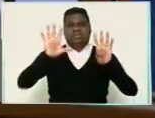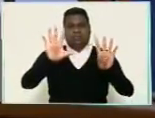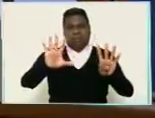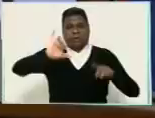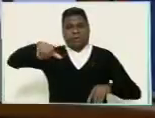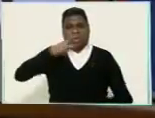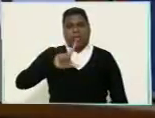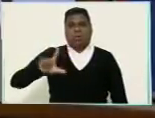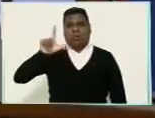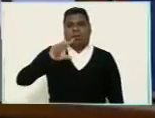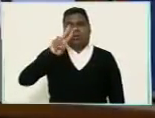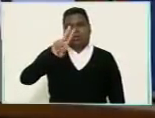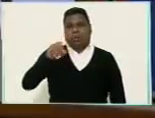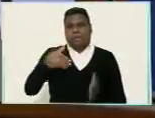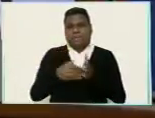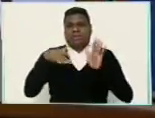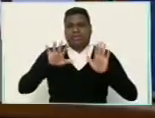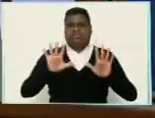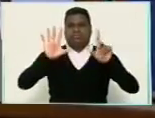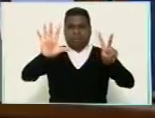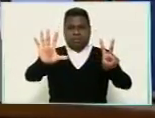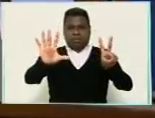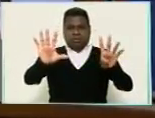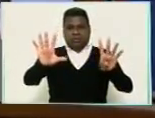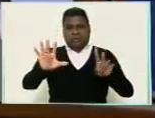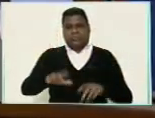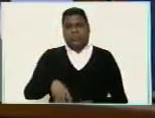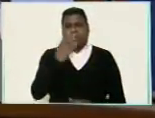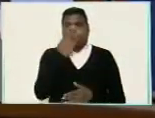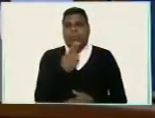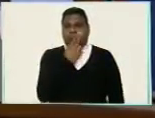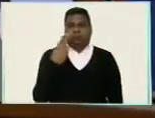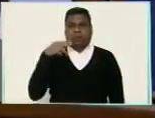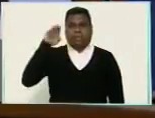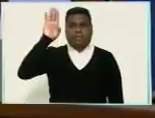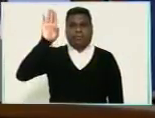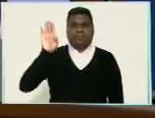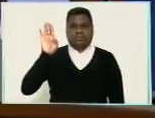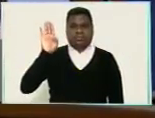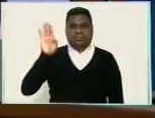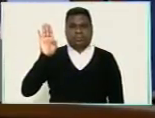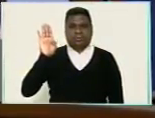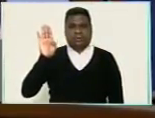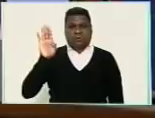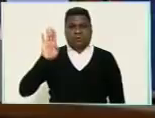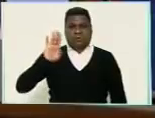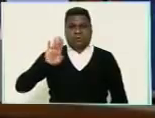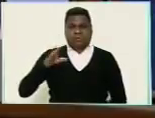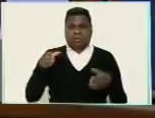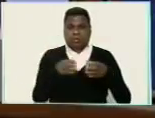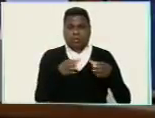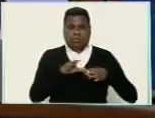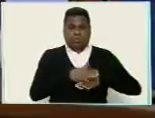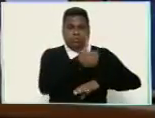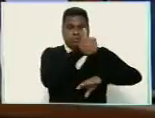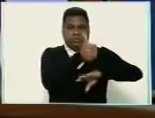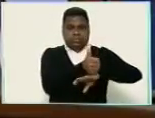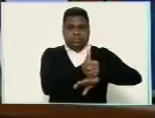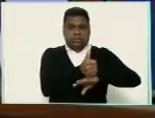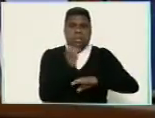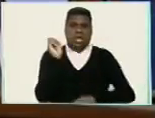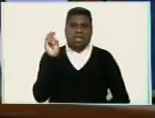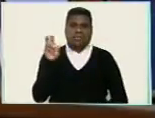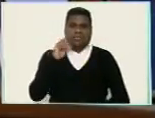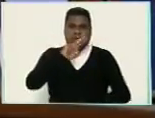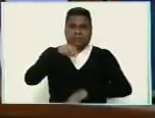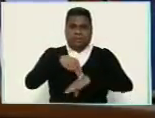2018. Primer punto, elección y juramentación del presidente de la Junta Directiva de la Asamblea